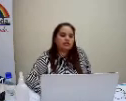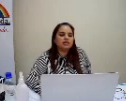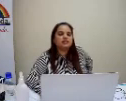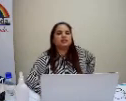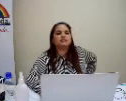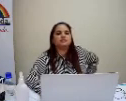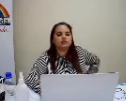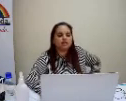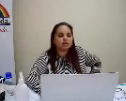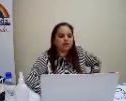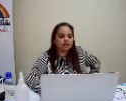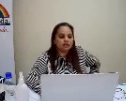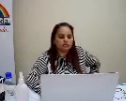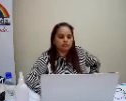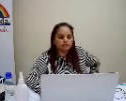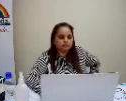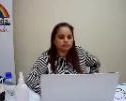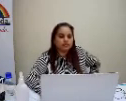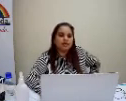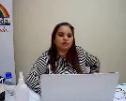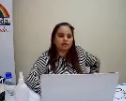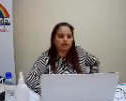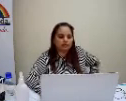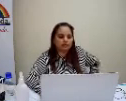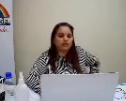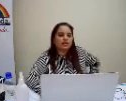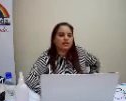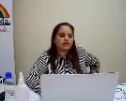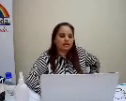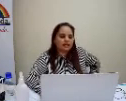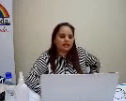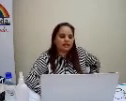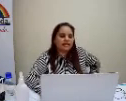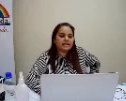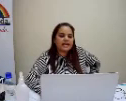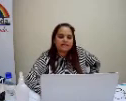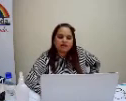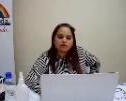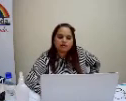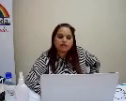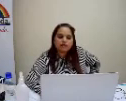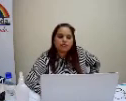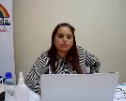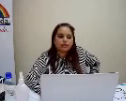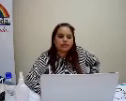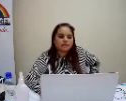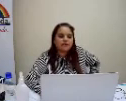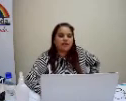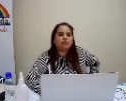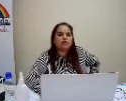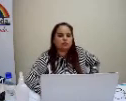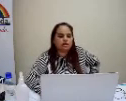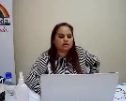no tienen intención de cometerlo. Eso es lo falso. La verdad es que quien habla de suicidio puede